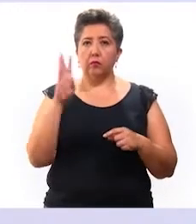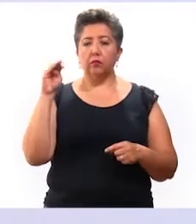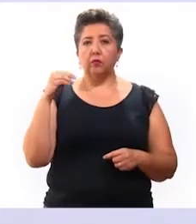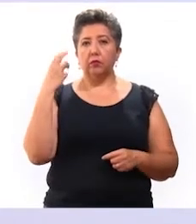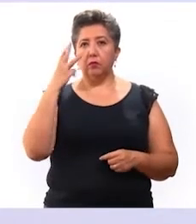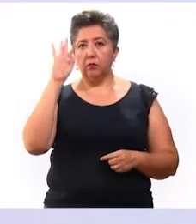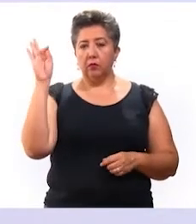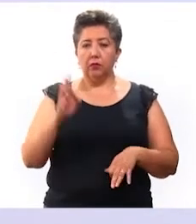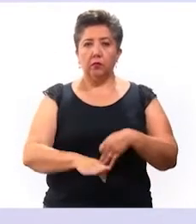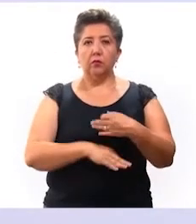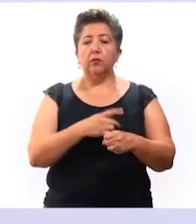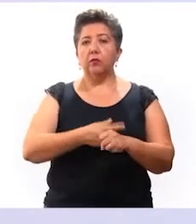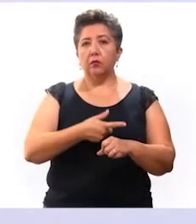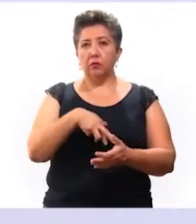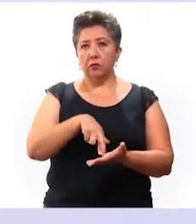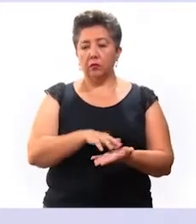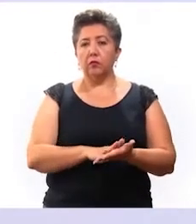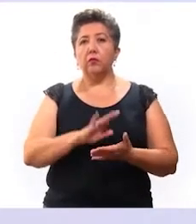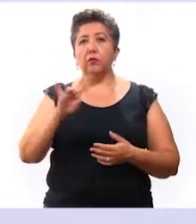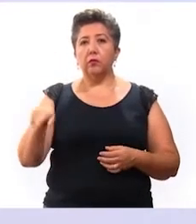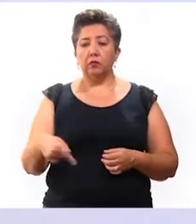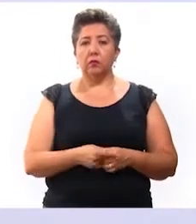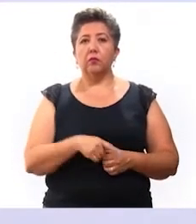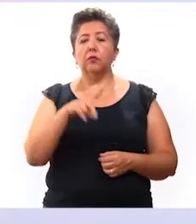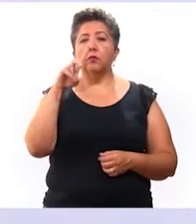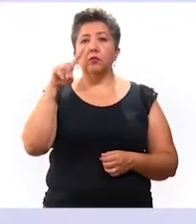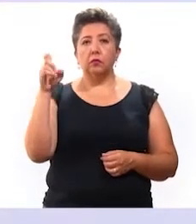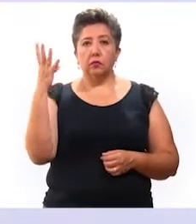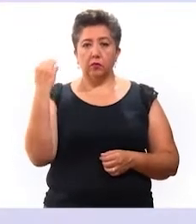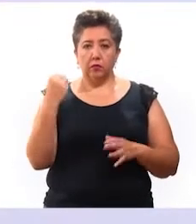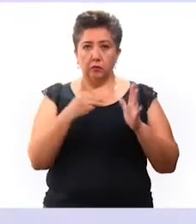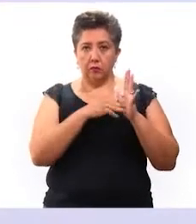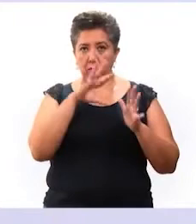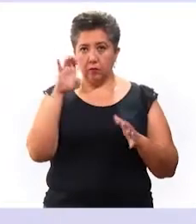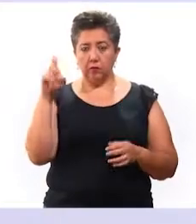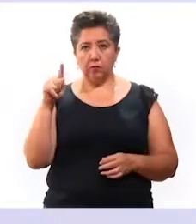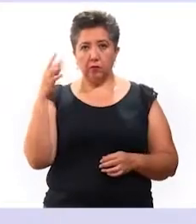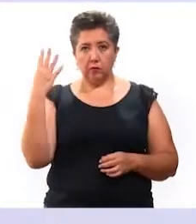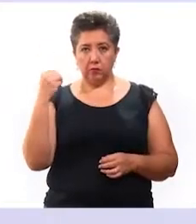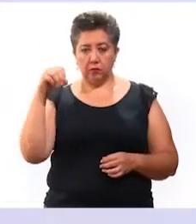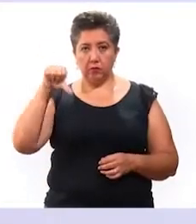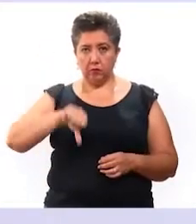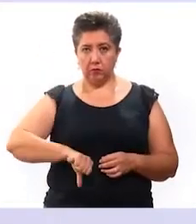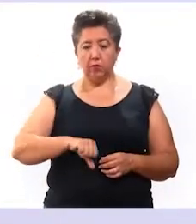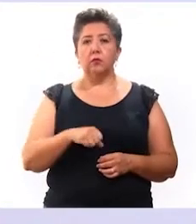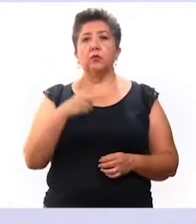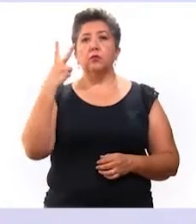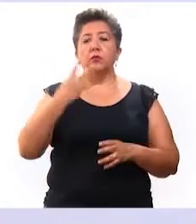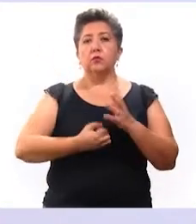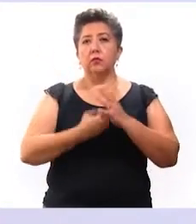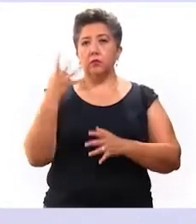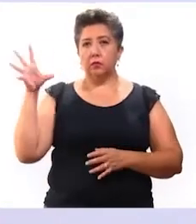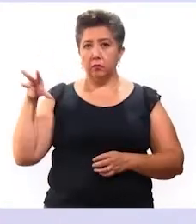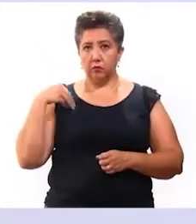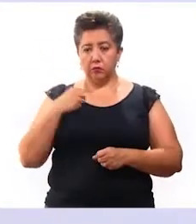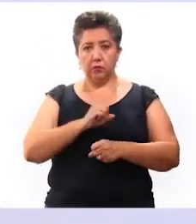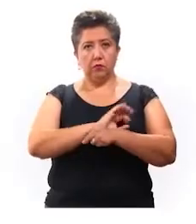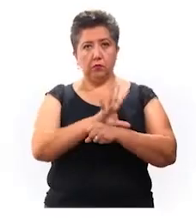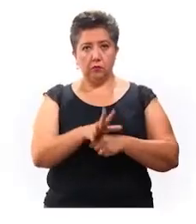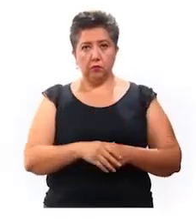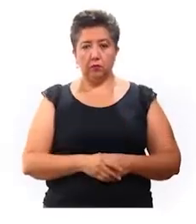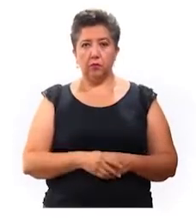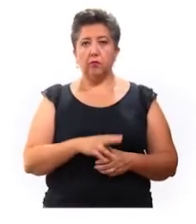el 93% del total de contagios registrados, que es de 109.579. Hoy se detectaron 2 nuevos contagios de